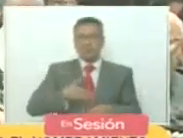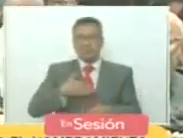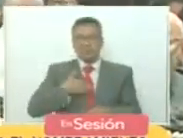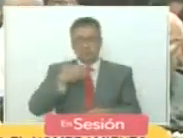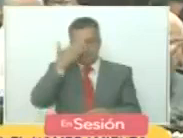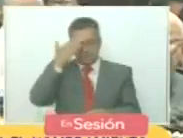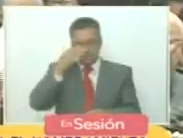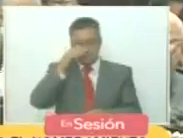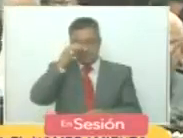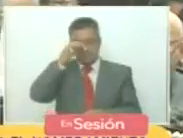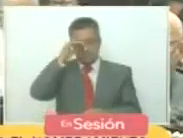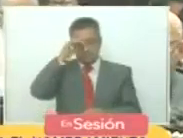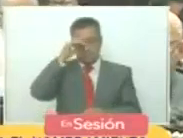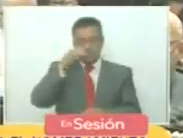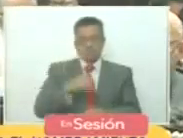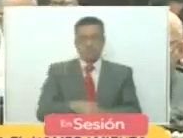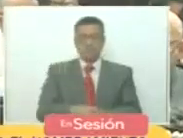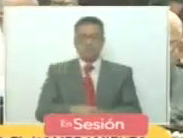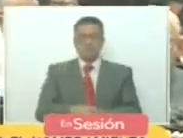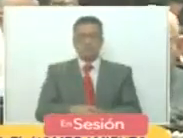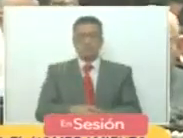Saudita. Y